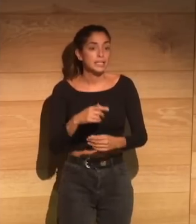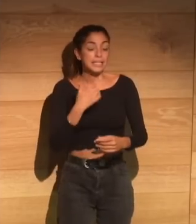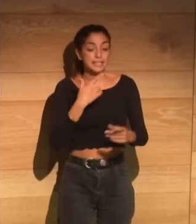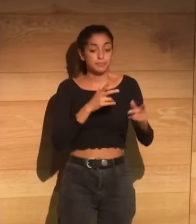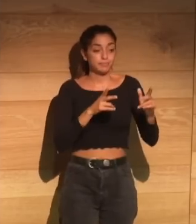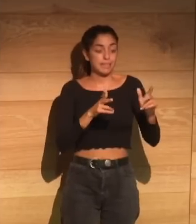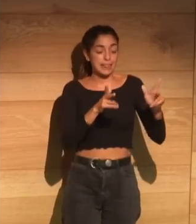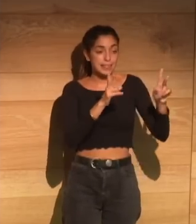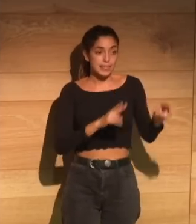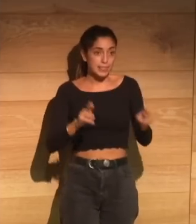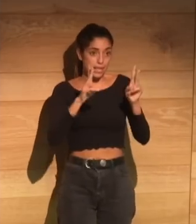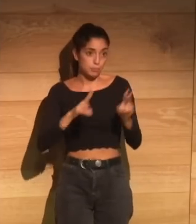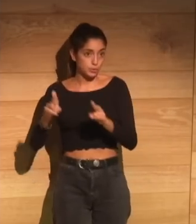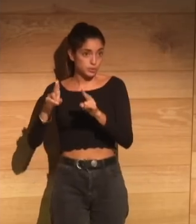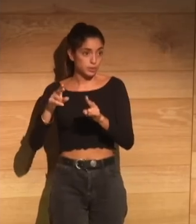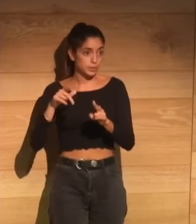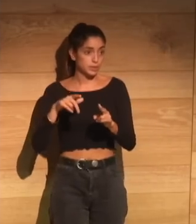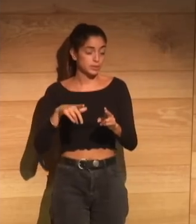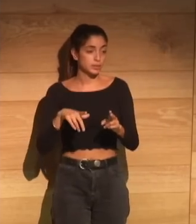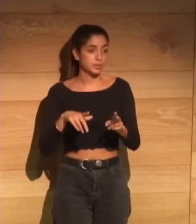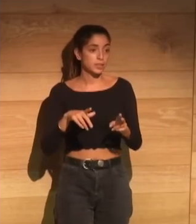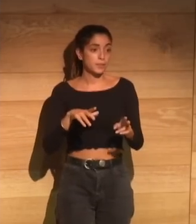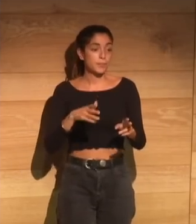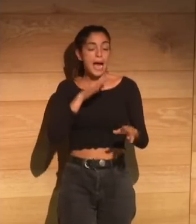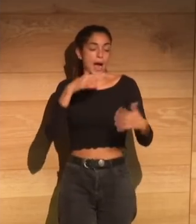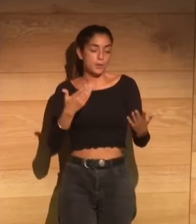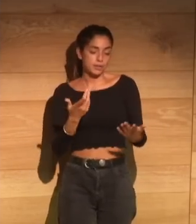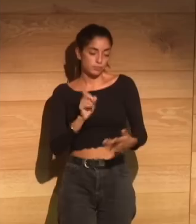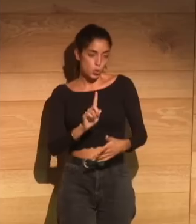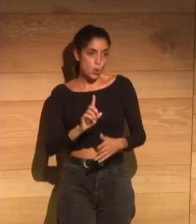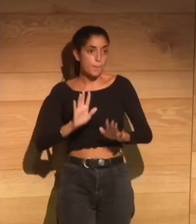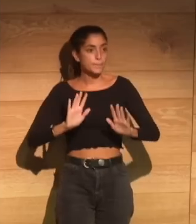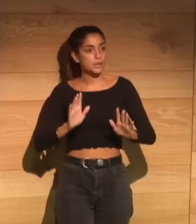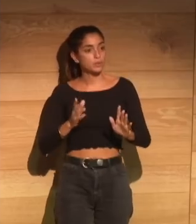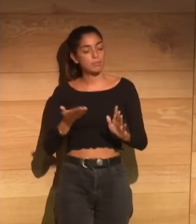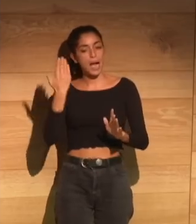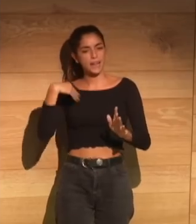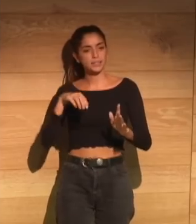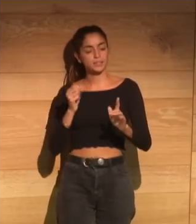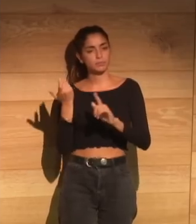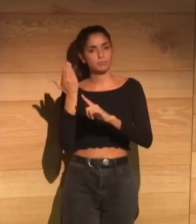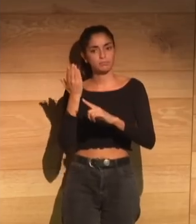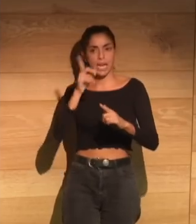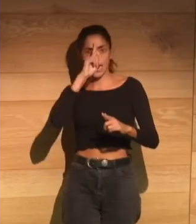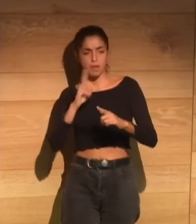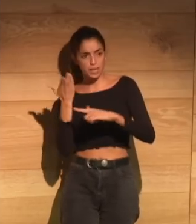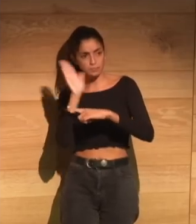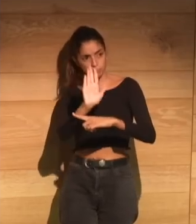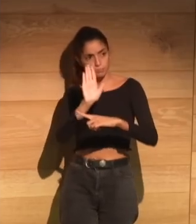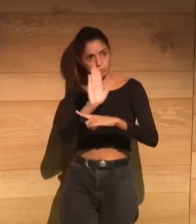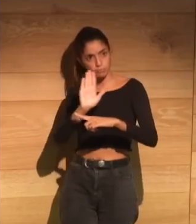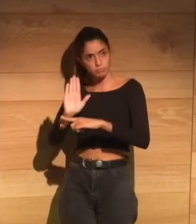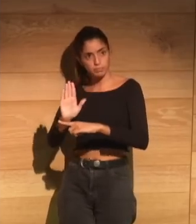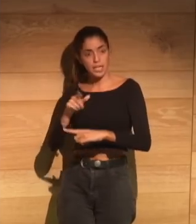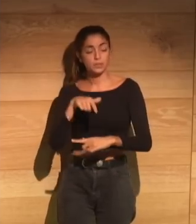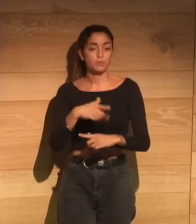que se usaba y se sigue usando ahora. Ahora ya no con diapositivas, evidentemente, pero proyectando imágenes. Al final son técnicas. Alguien podría decir, es trampa